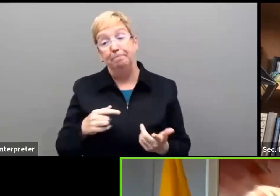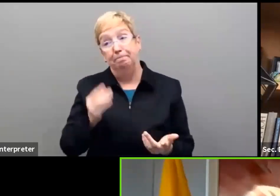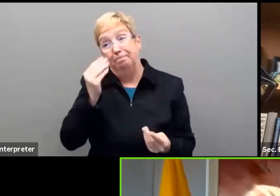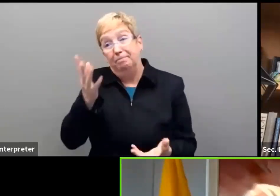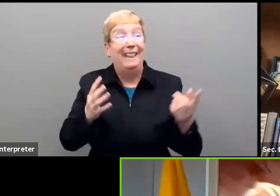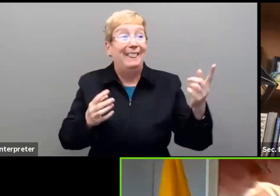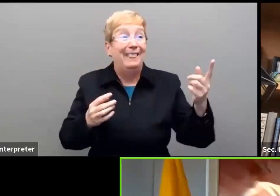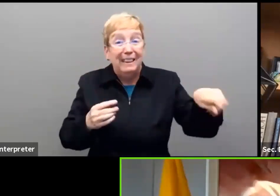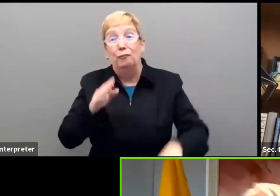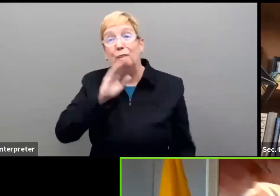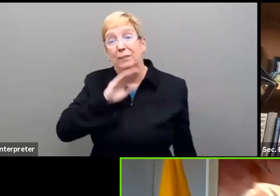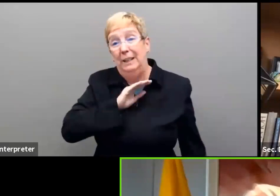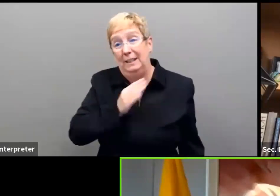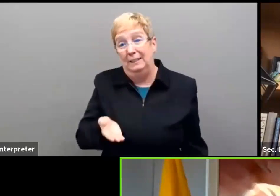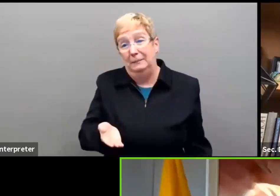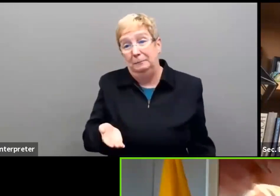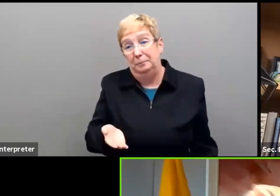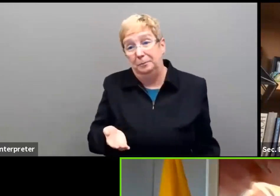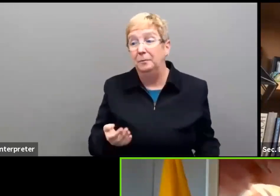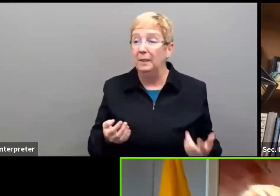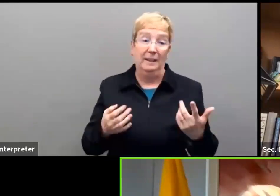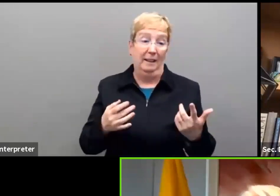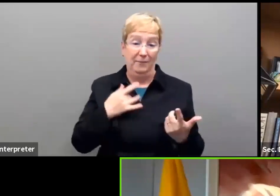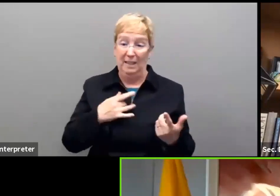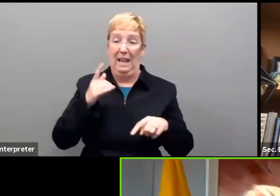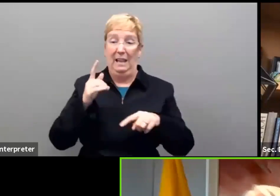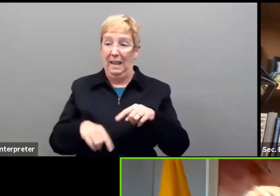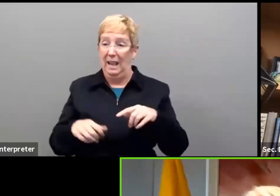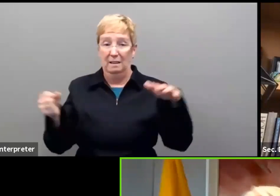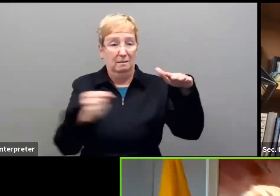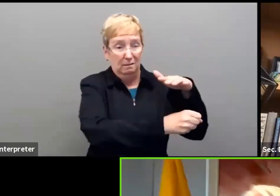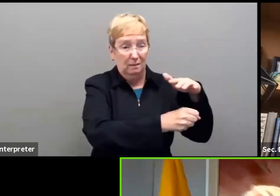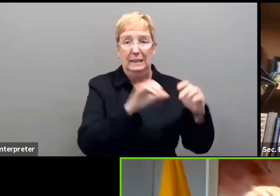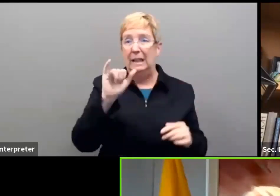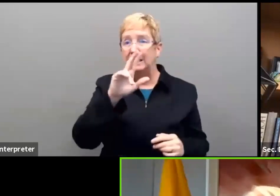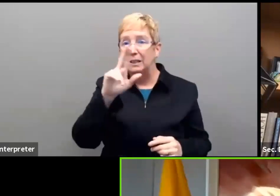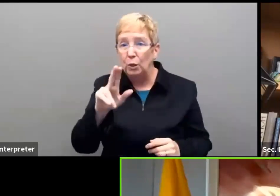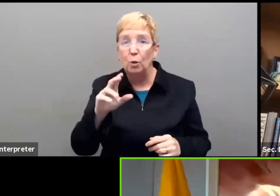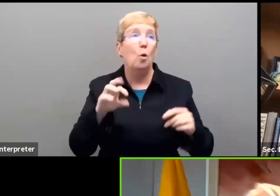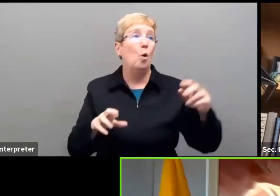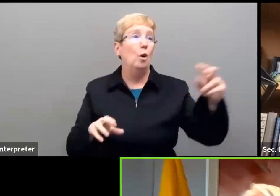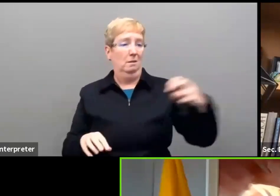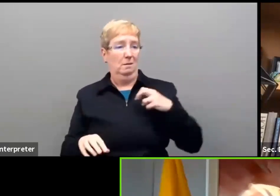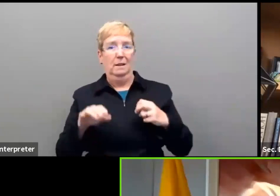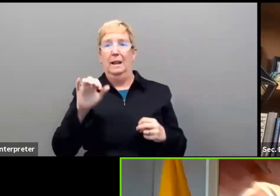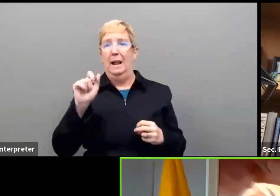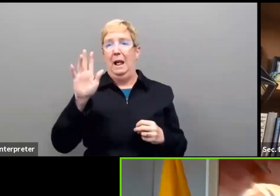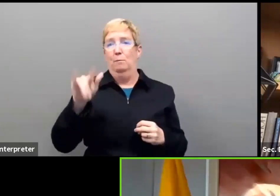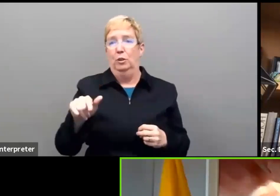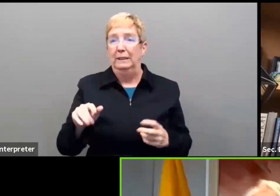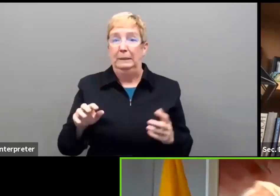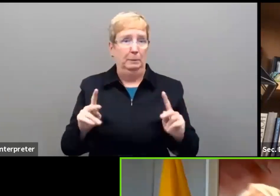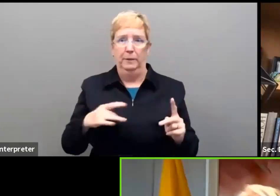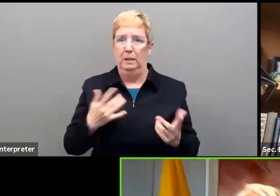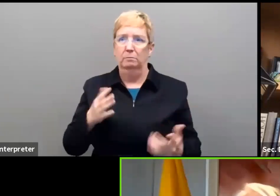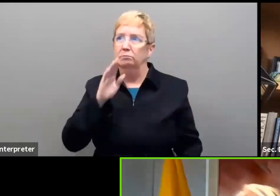los están empleando. Puedo decirles que todo el mundo está muy frustrado que sigamos sin ser capaces de llevar a un paciente